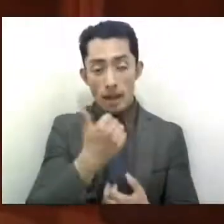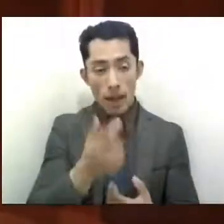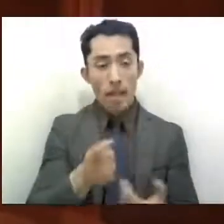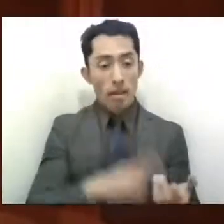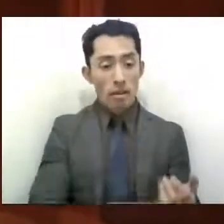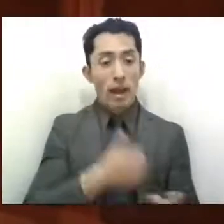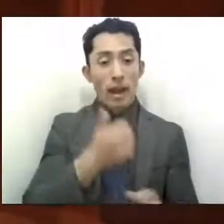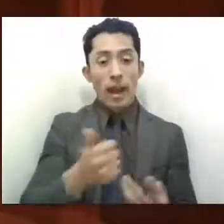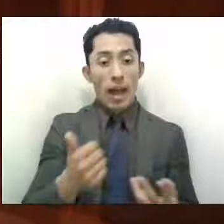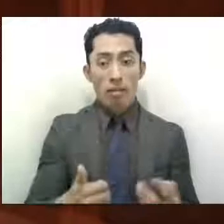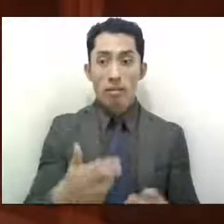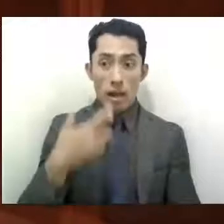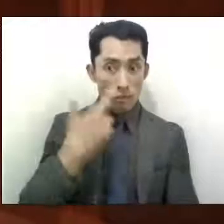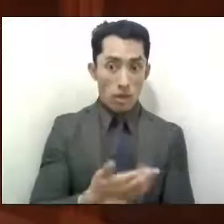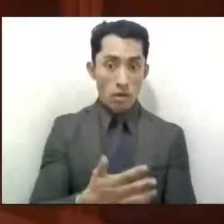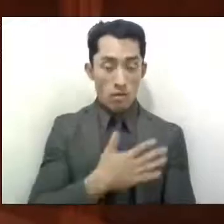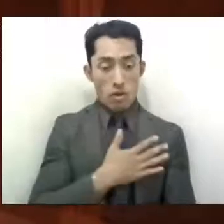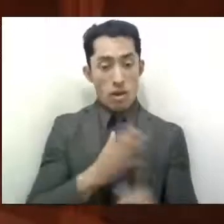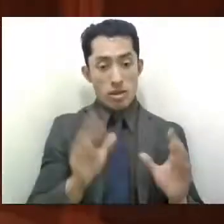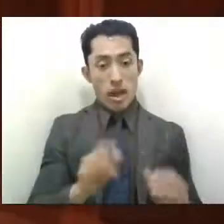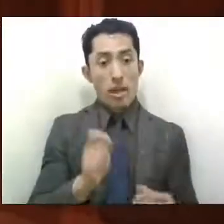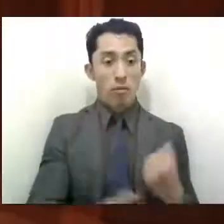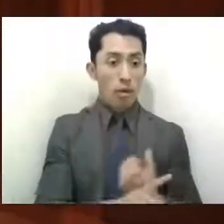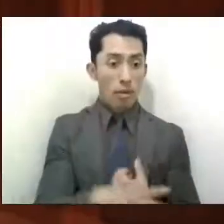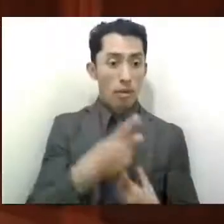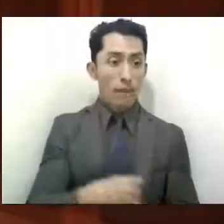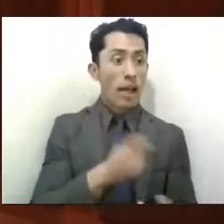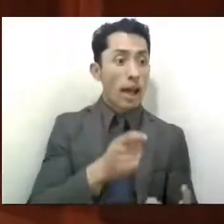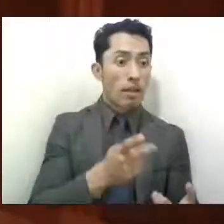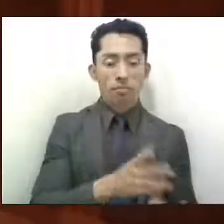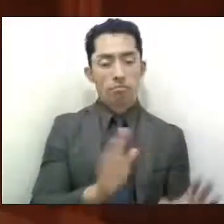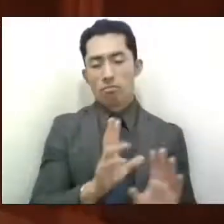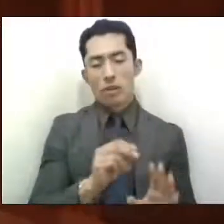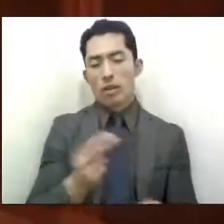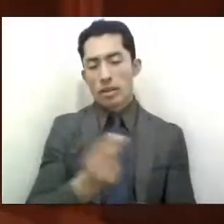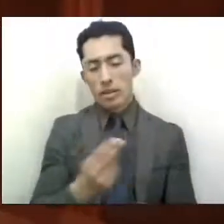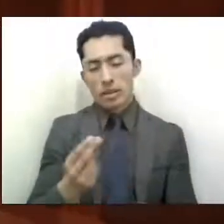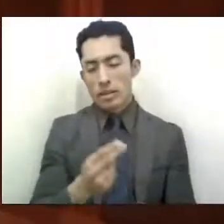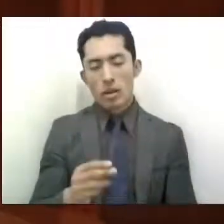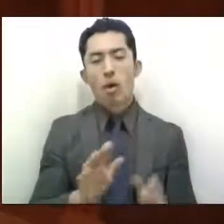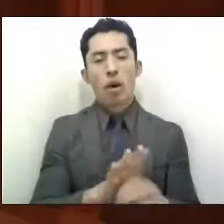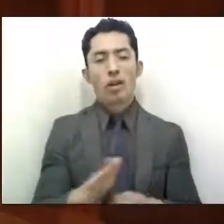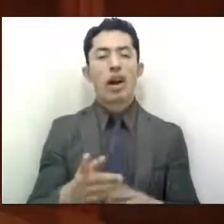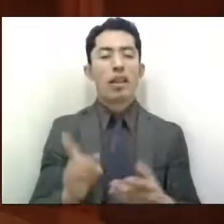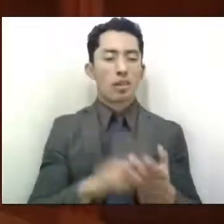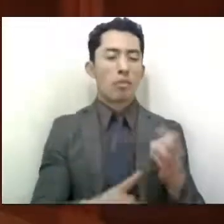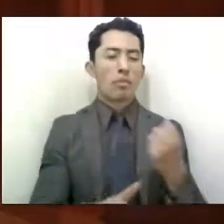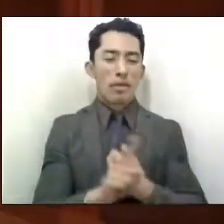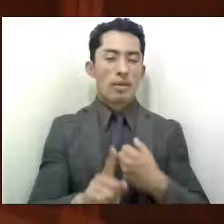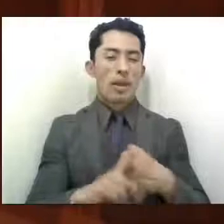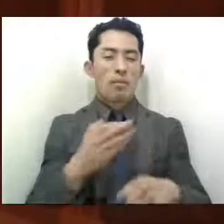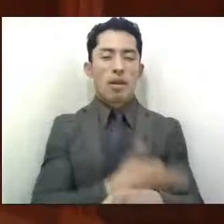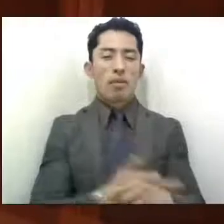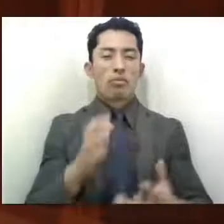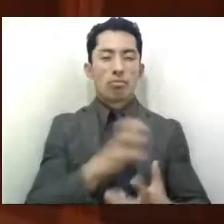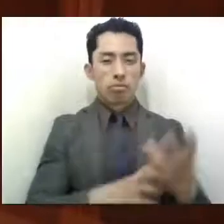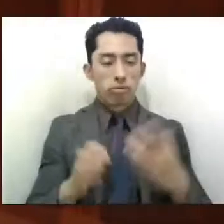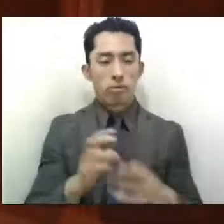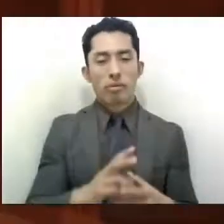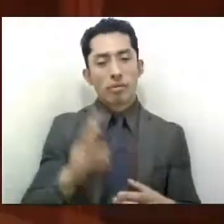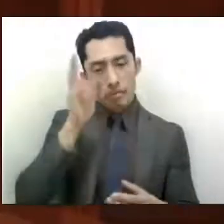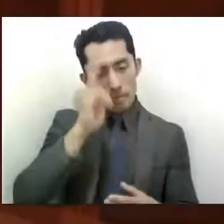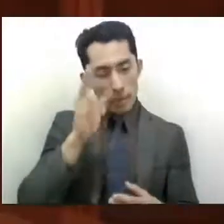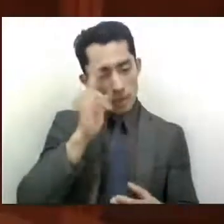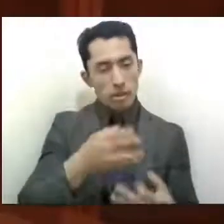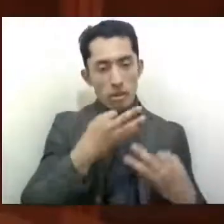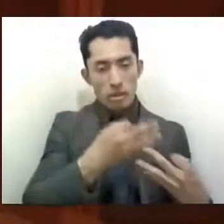proceso de enseñanza-aprendizaje, como lo son la violencia familiar, adicciones u otros riesgos generados